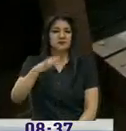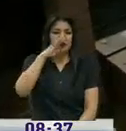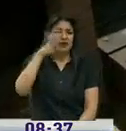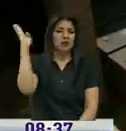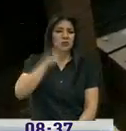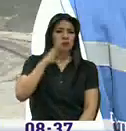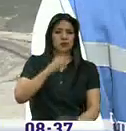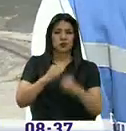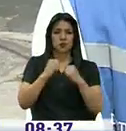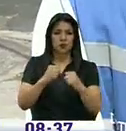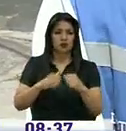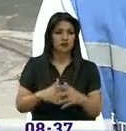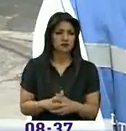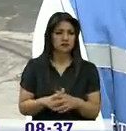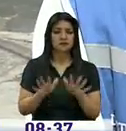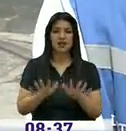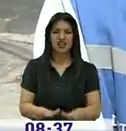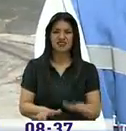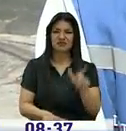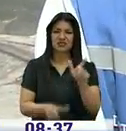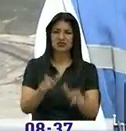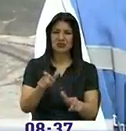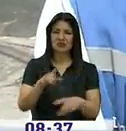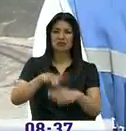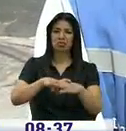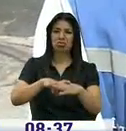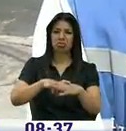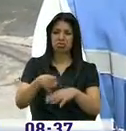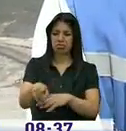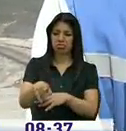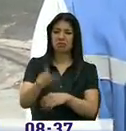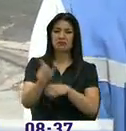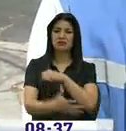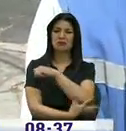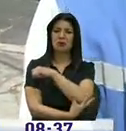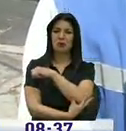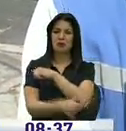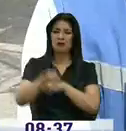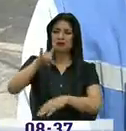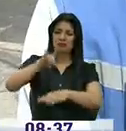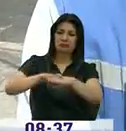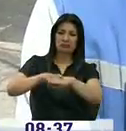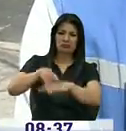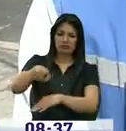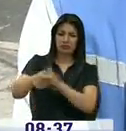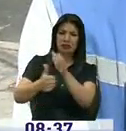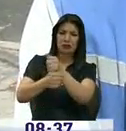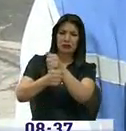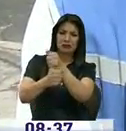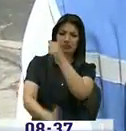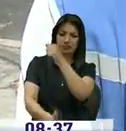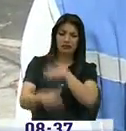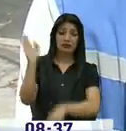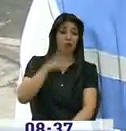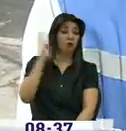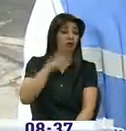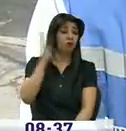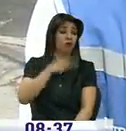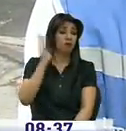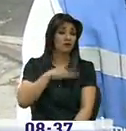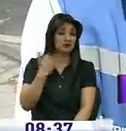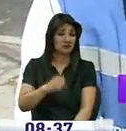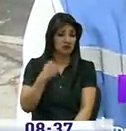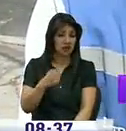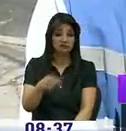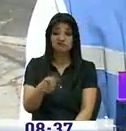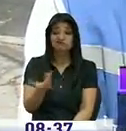insoportable aquí vienen los indigentes de asia sus necesidades como ustedes pueden ver ya no